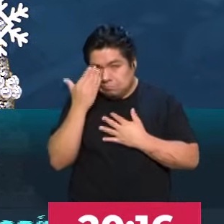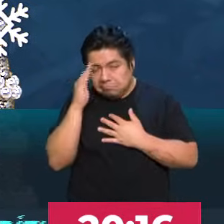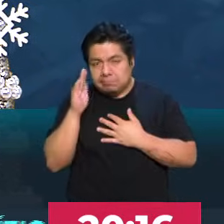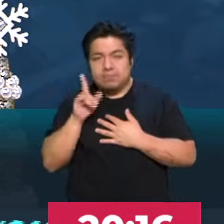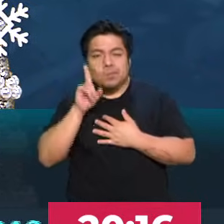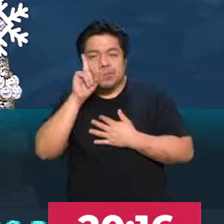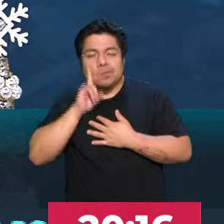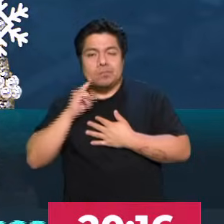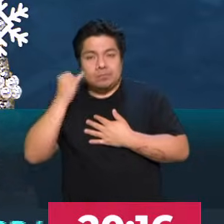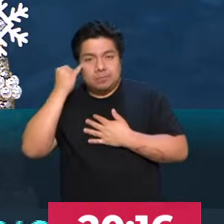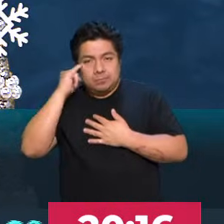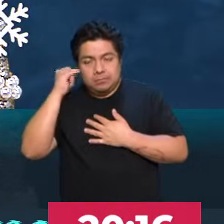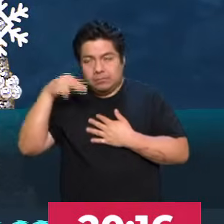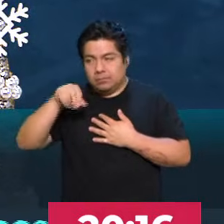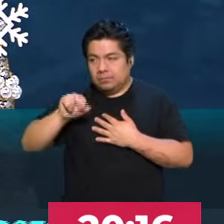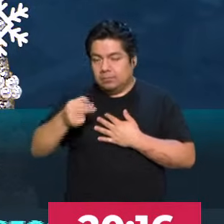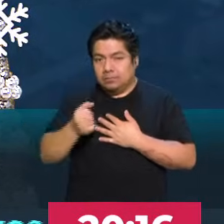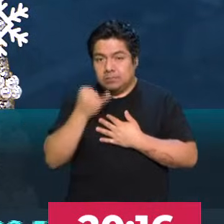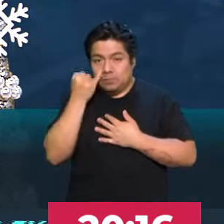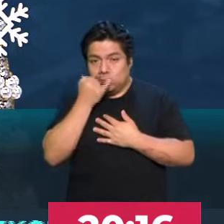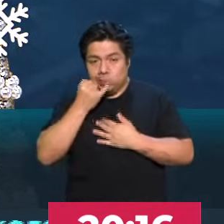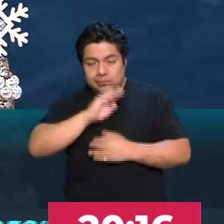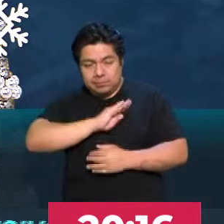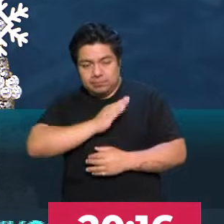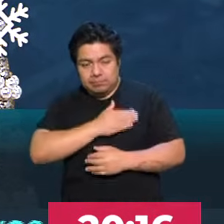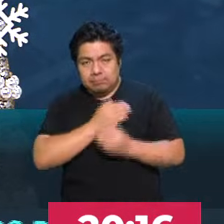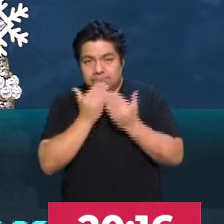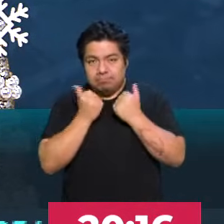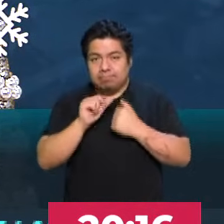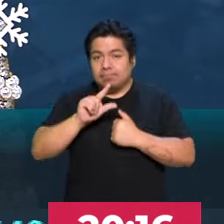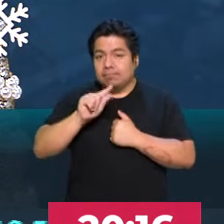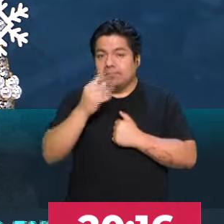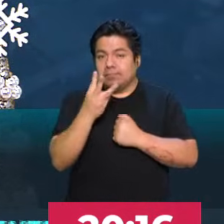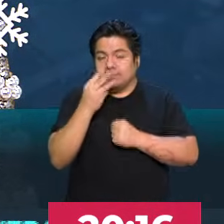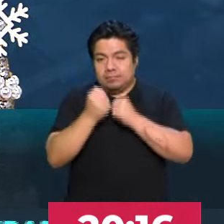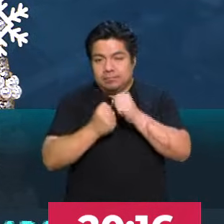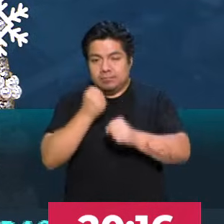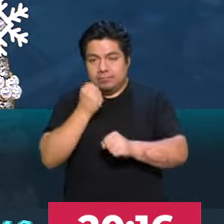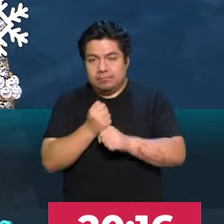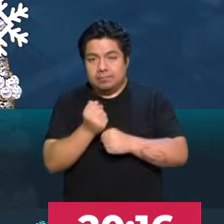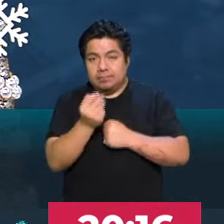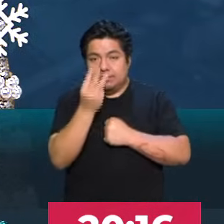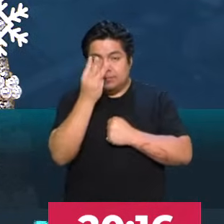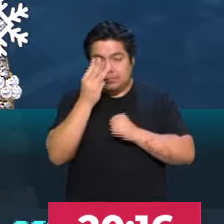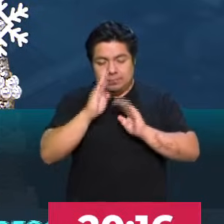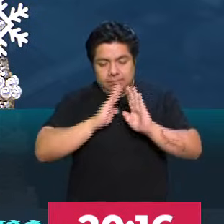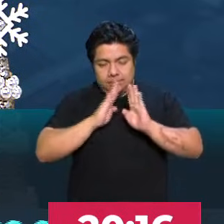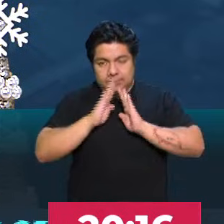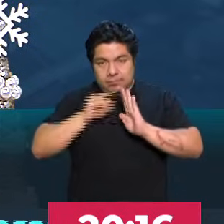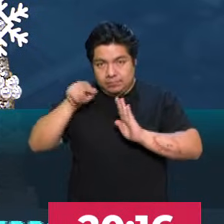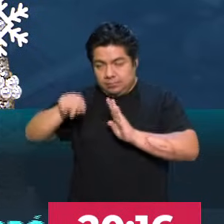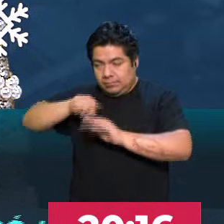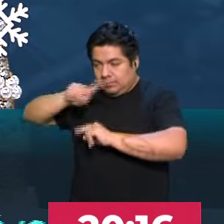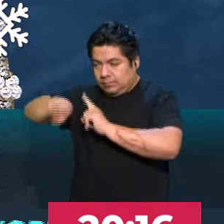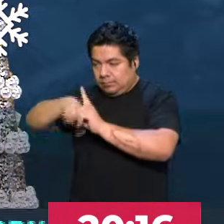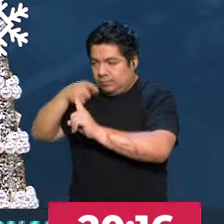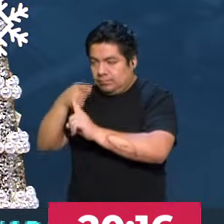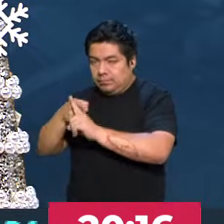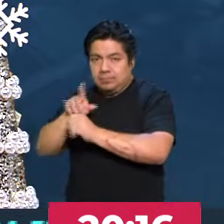mujer indígena náhuatl que no hablaba español de 73 años que fue violada por tres militares, por tres